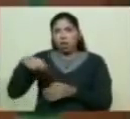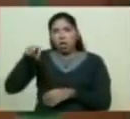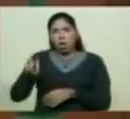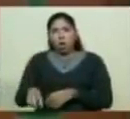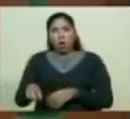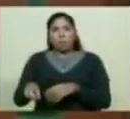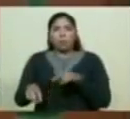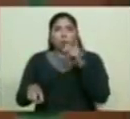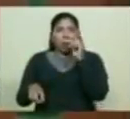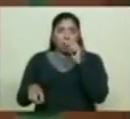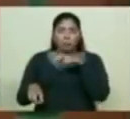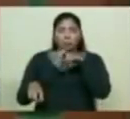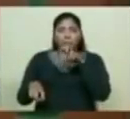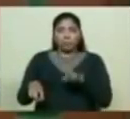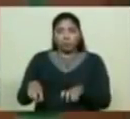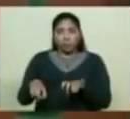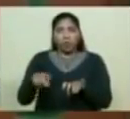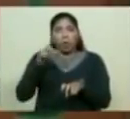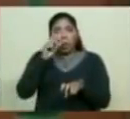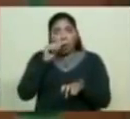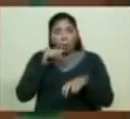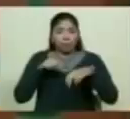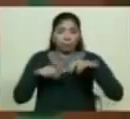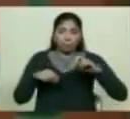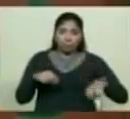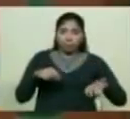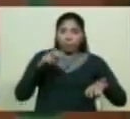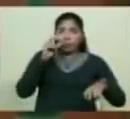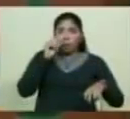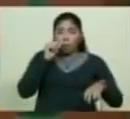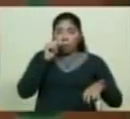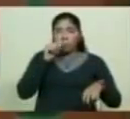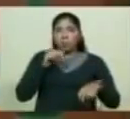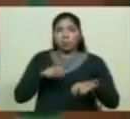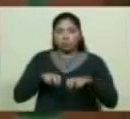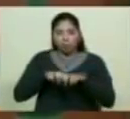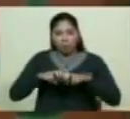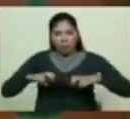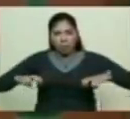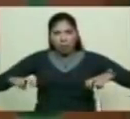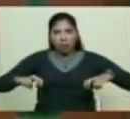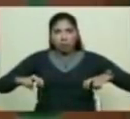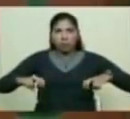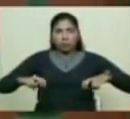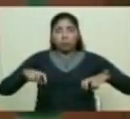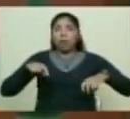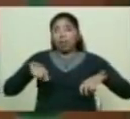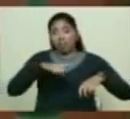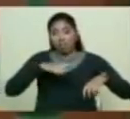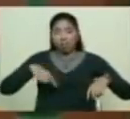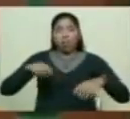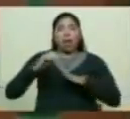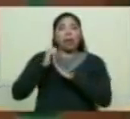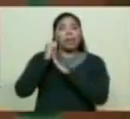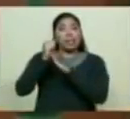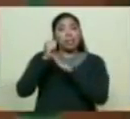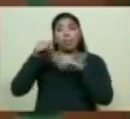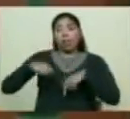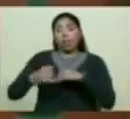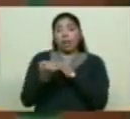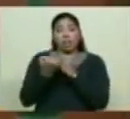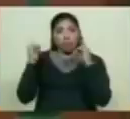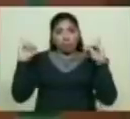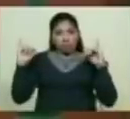rafael urdaneta tomás montilla próceres de nuestra independencia junto a